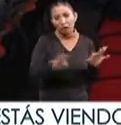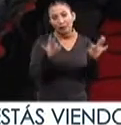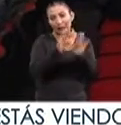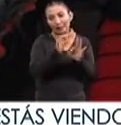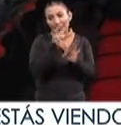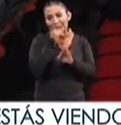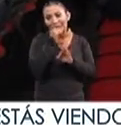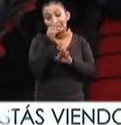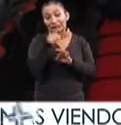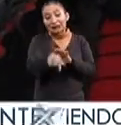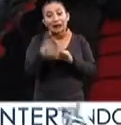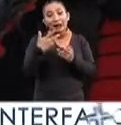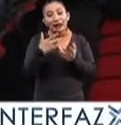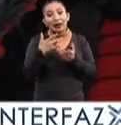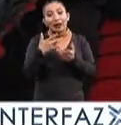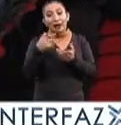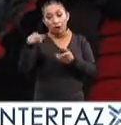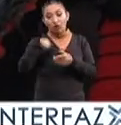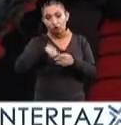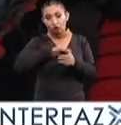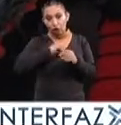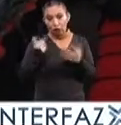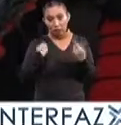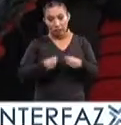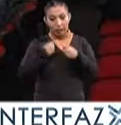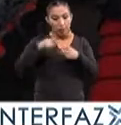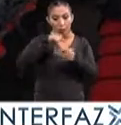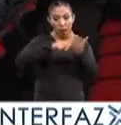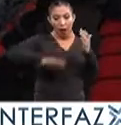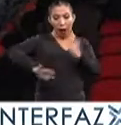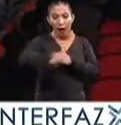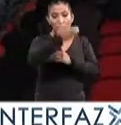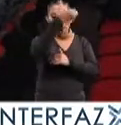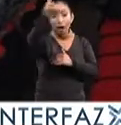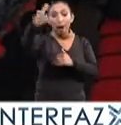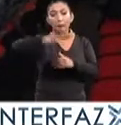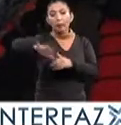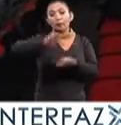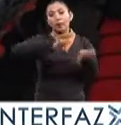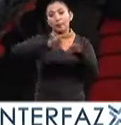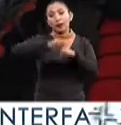importante mencionar que de la localidad donde provenimos es un campo agrícola,